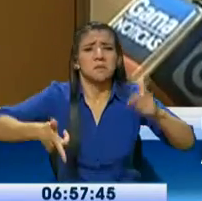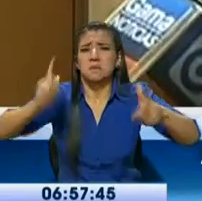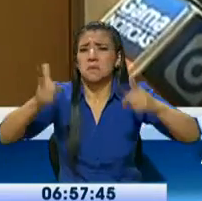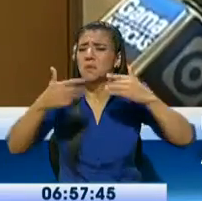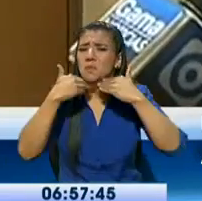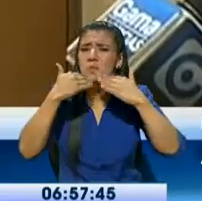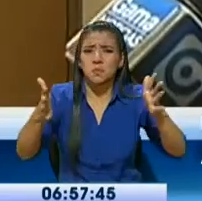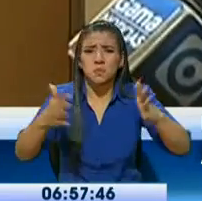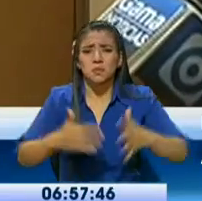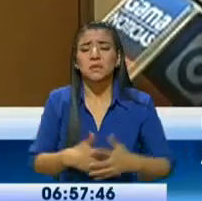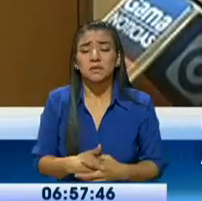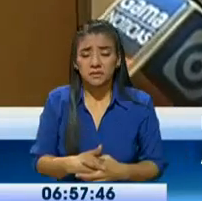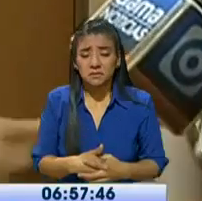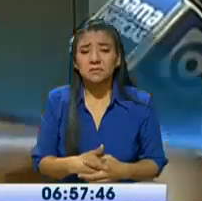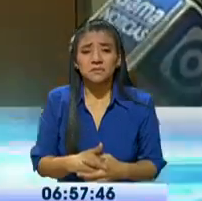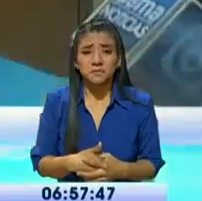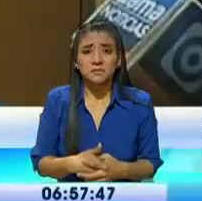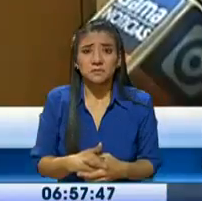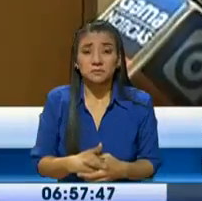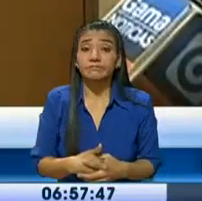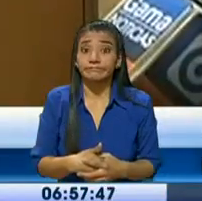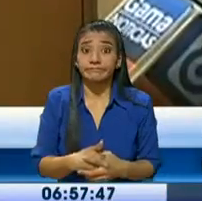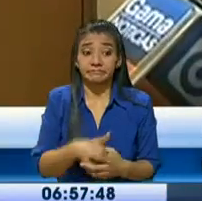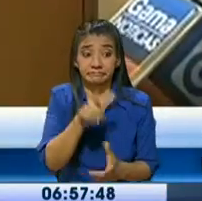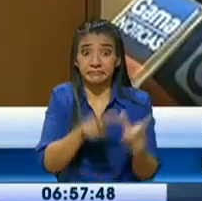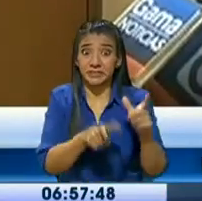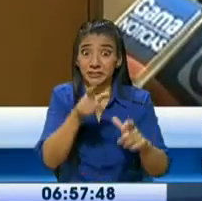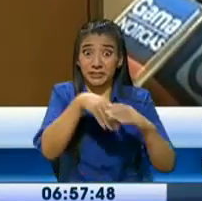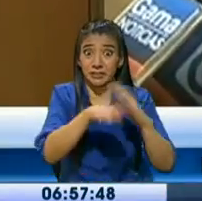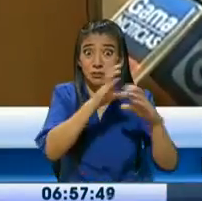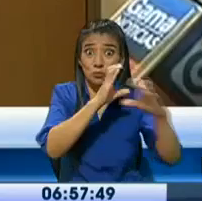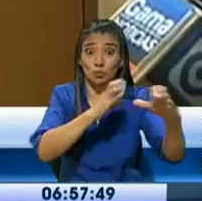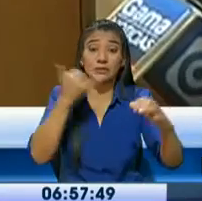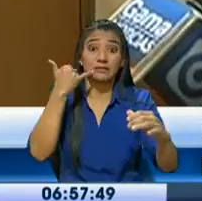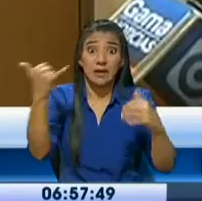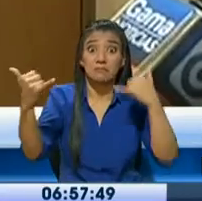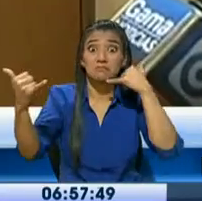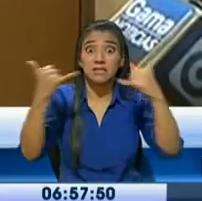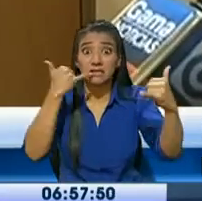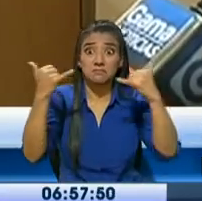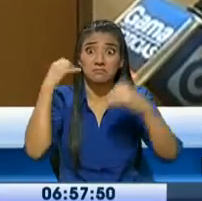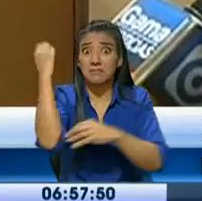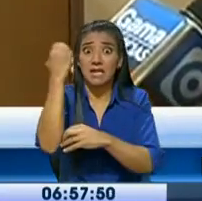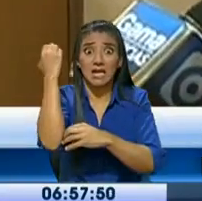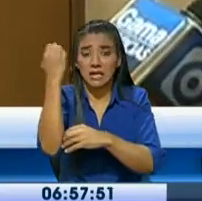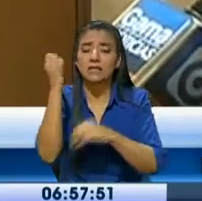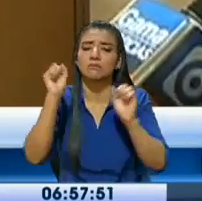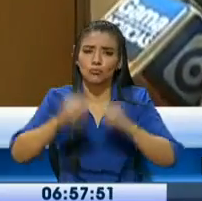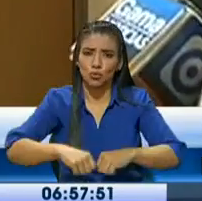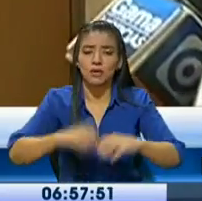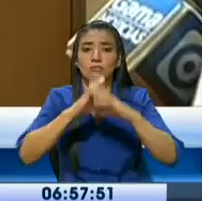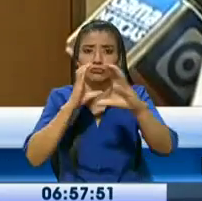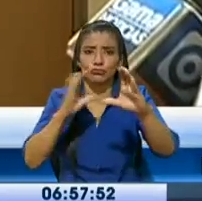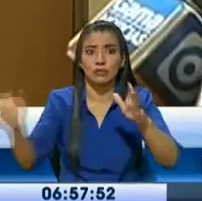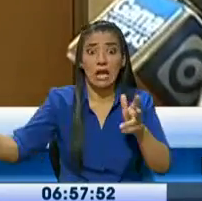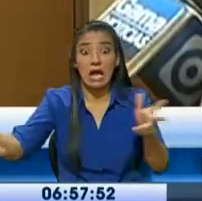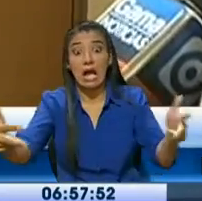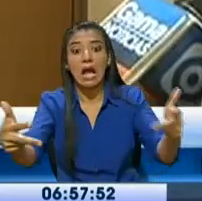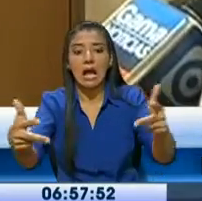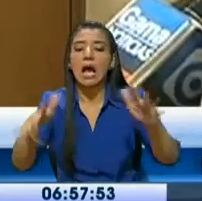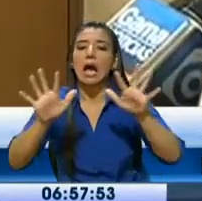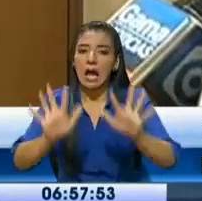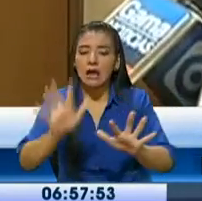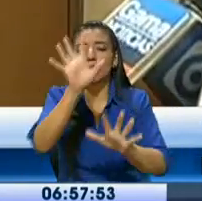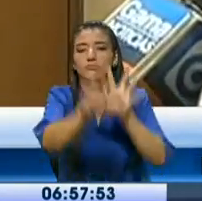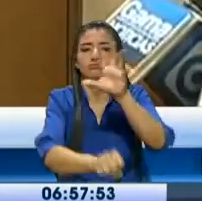ver la llamada desesperada de los señores que se encontraban en el bus, logran interceptar al bus. Entonces ahí es donde se produce la